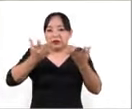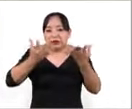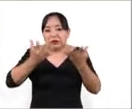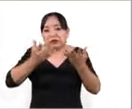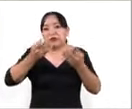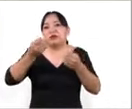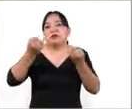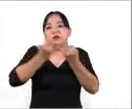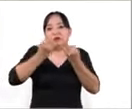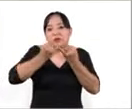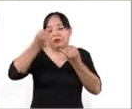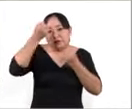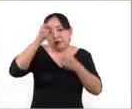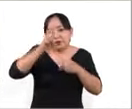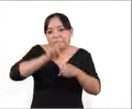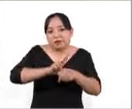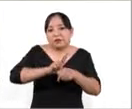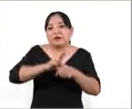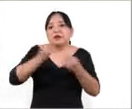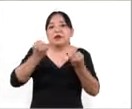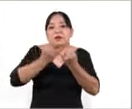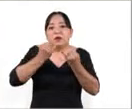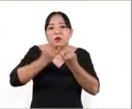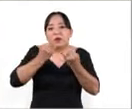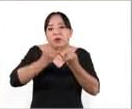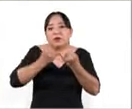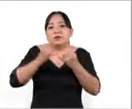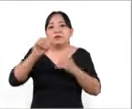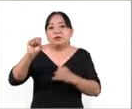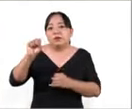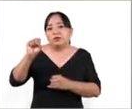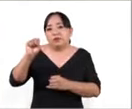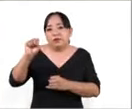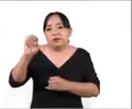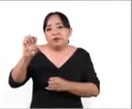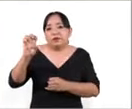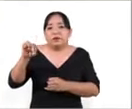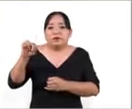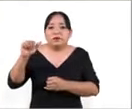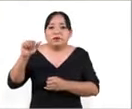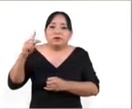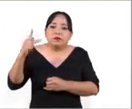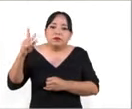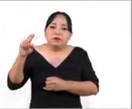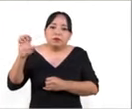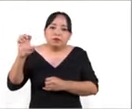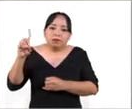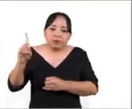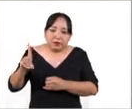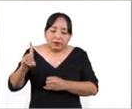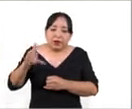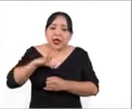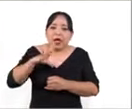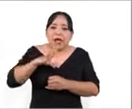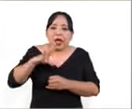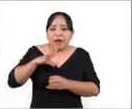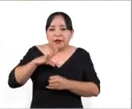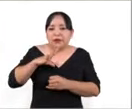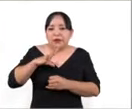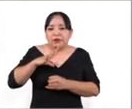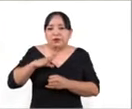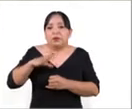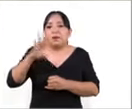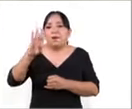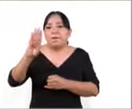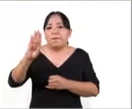Isela ha sido clave, lo mismo que con SENAPRED, es un sistema de alertamiento que se llama Broadcast, y con las